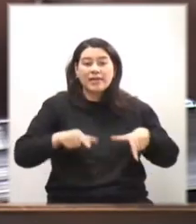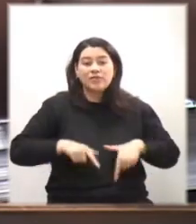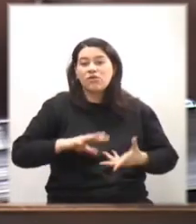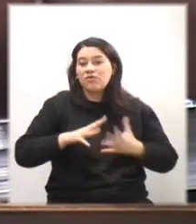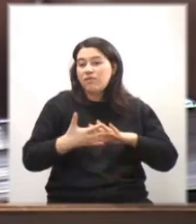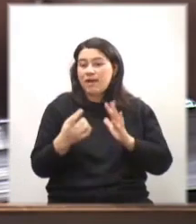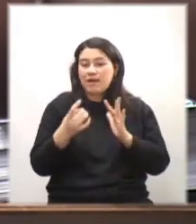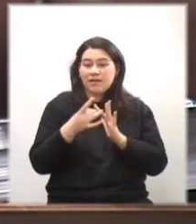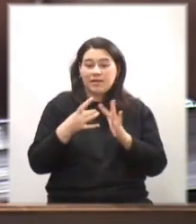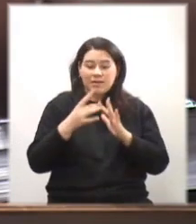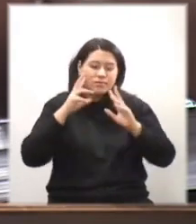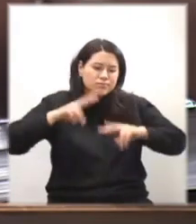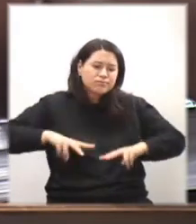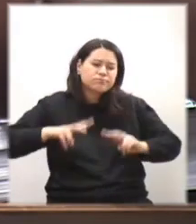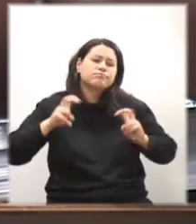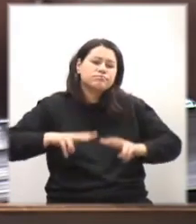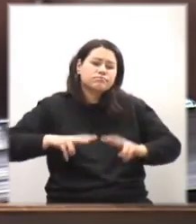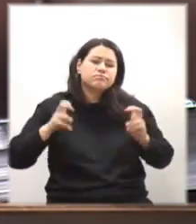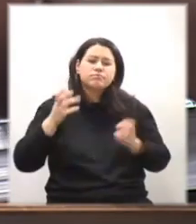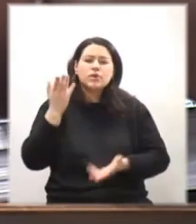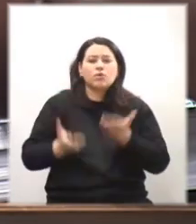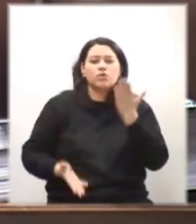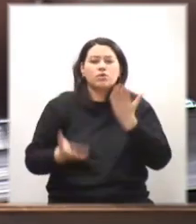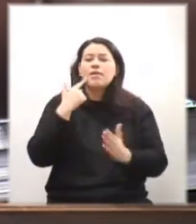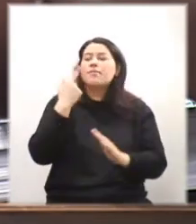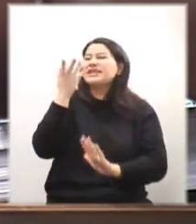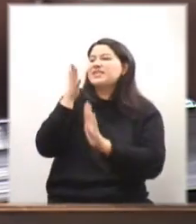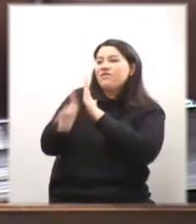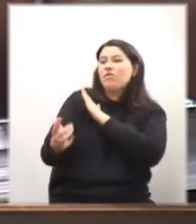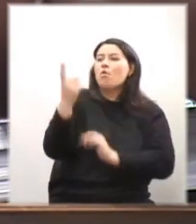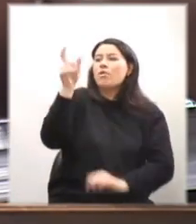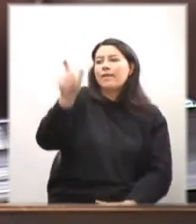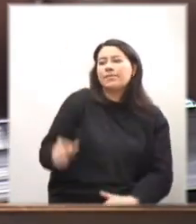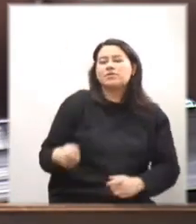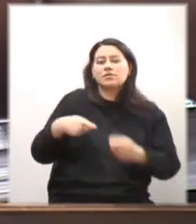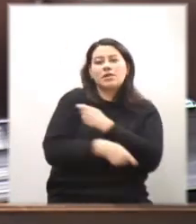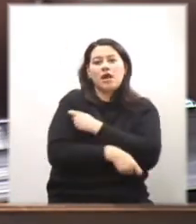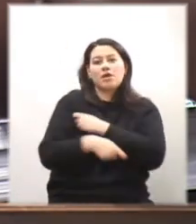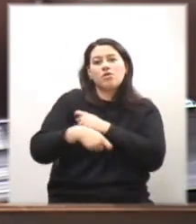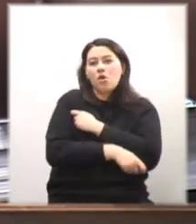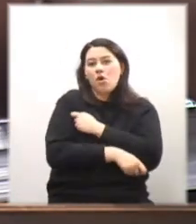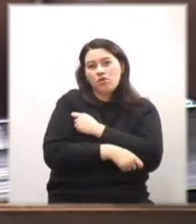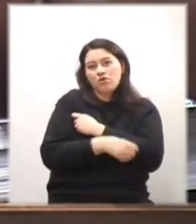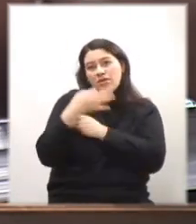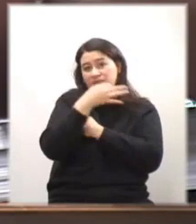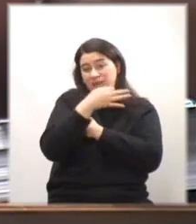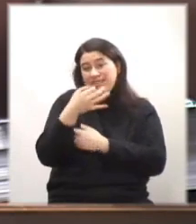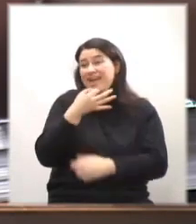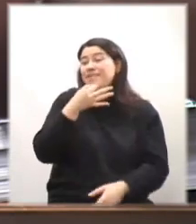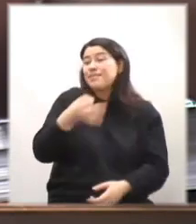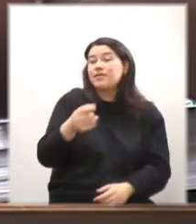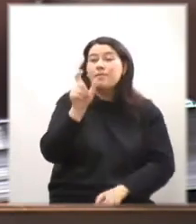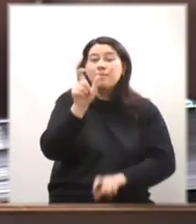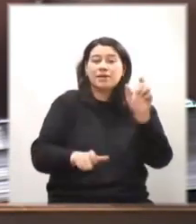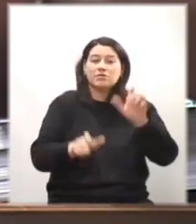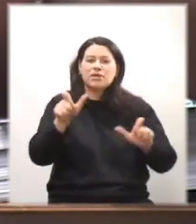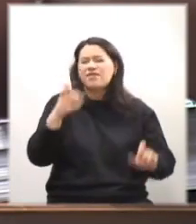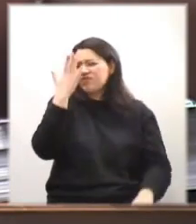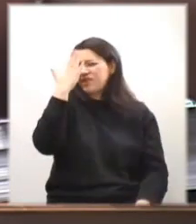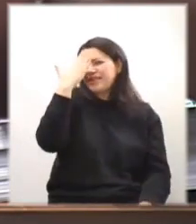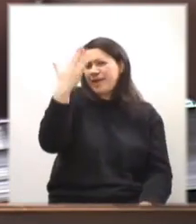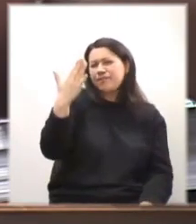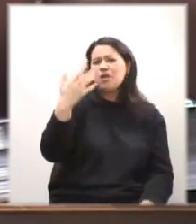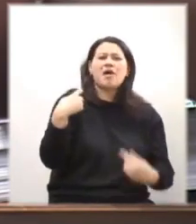calidad de indagados ante la justicia por la fuga de un narcotraficante pesado. Se le dijo a la población que el